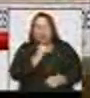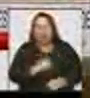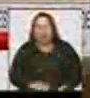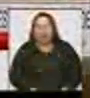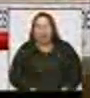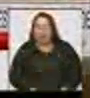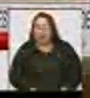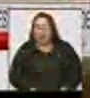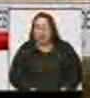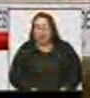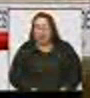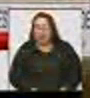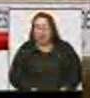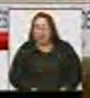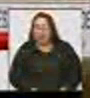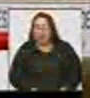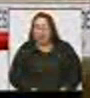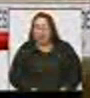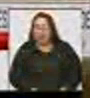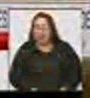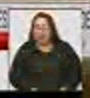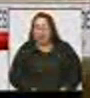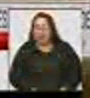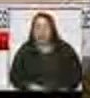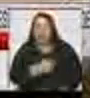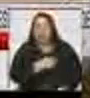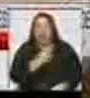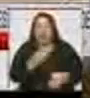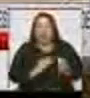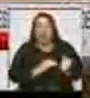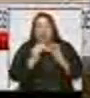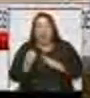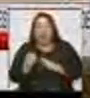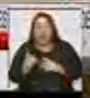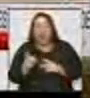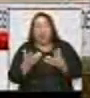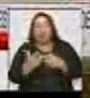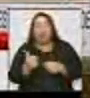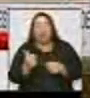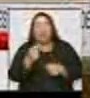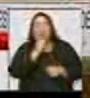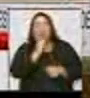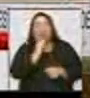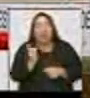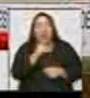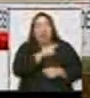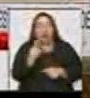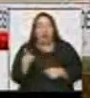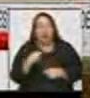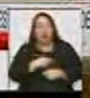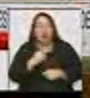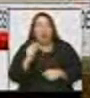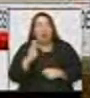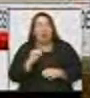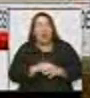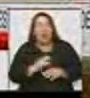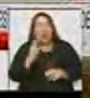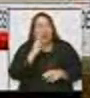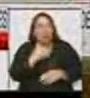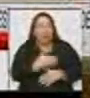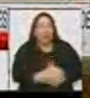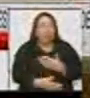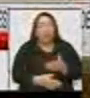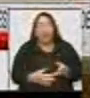privada pasan al MEF y el MEF regresan luego a la actividad económica privada. O sea, de los bancos, de las compañías de seguros, de las